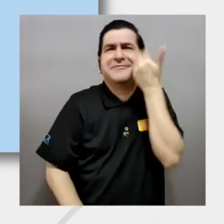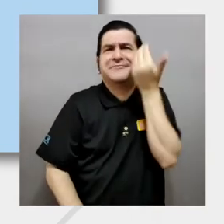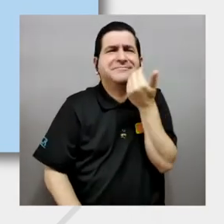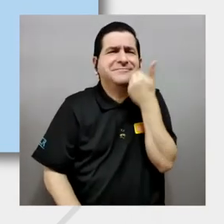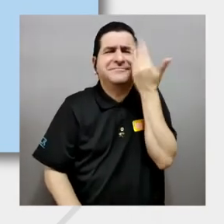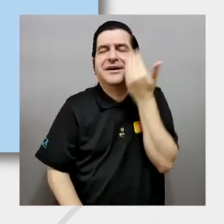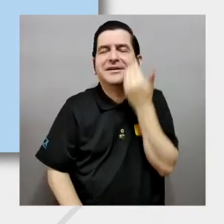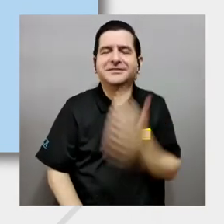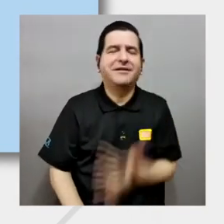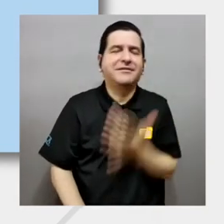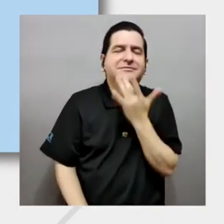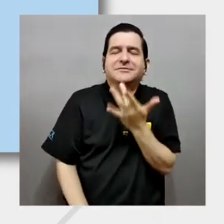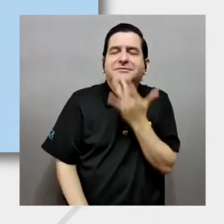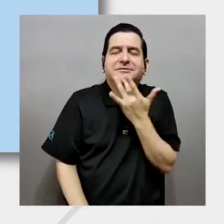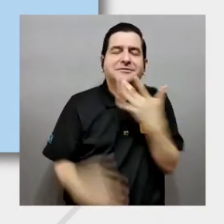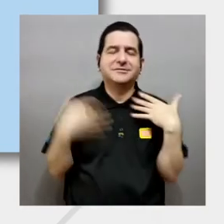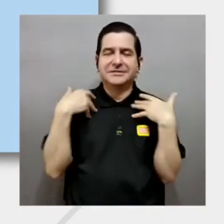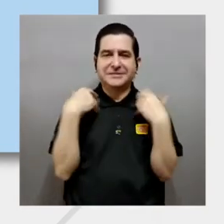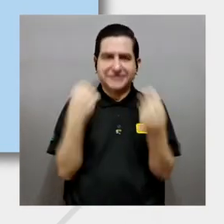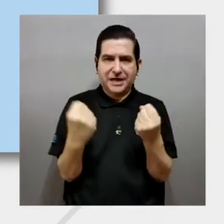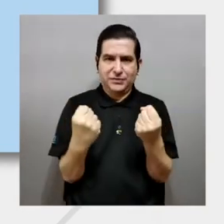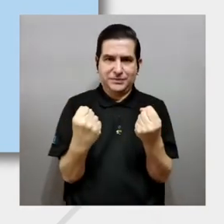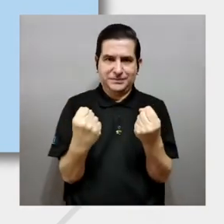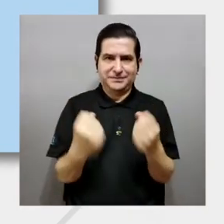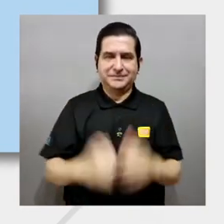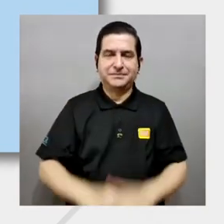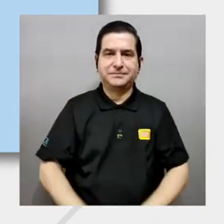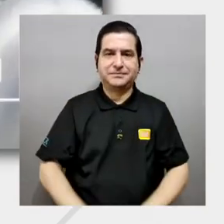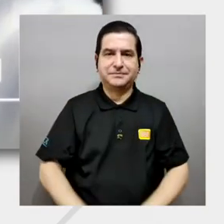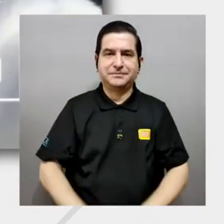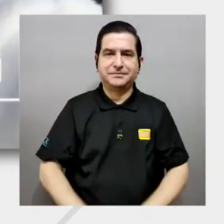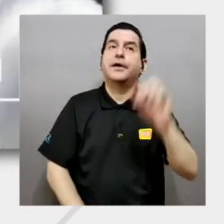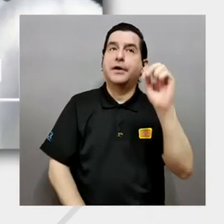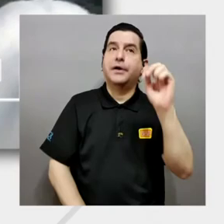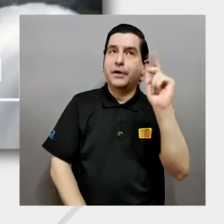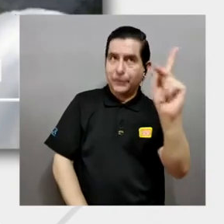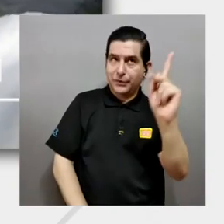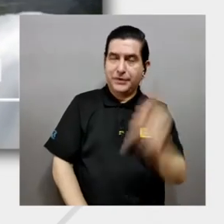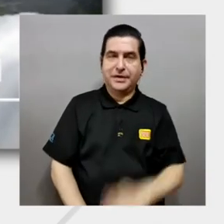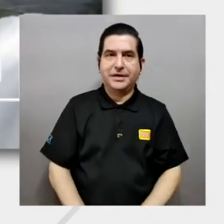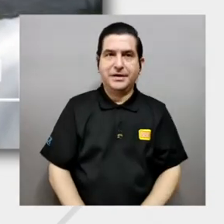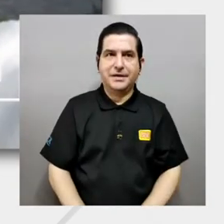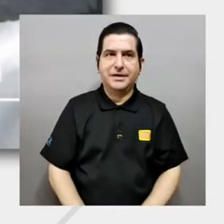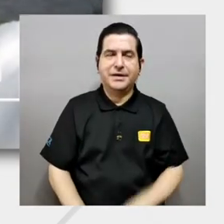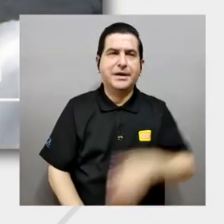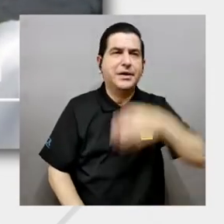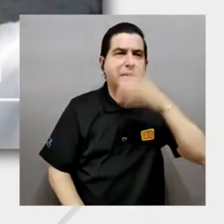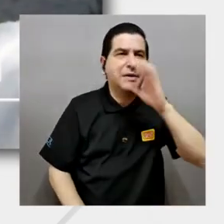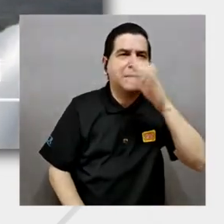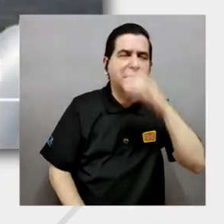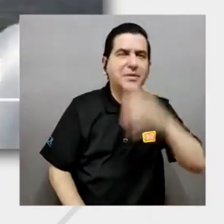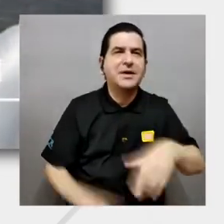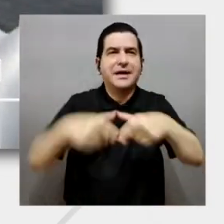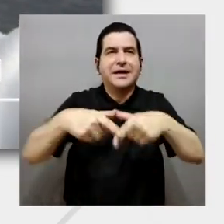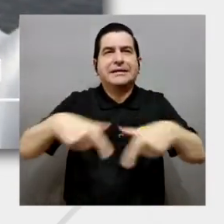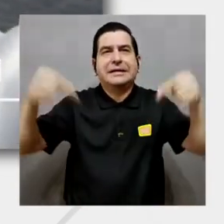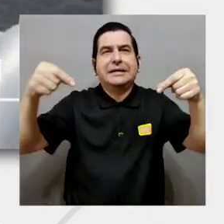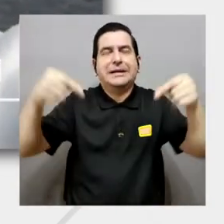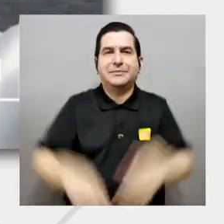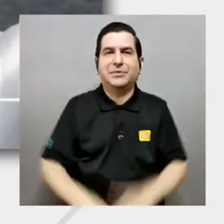comer es fácil, delicioso y sano. Ok, algo en bebidas en